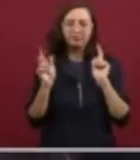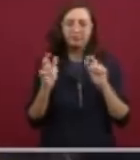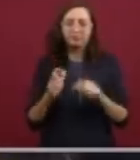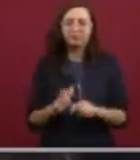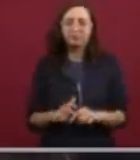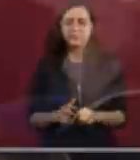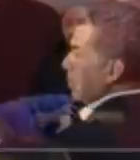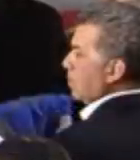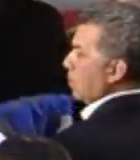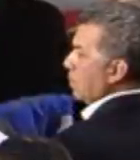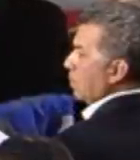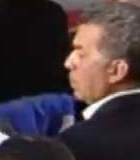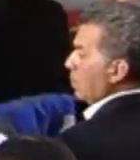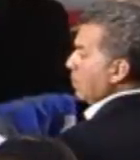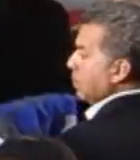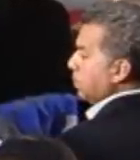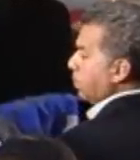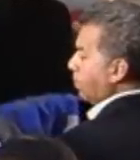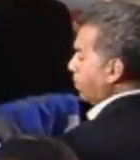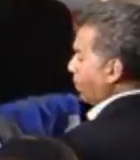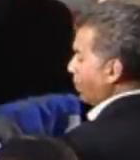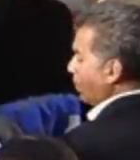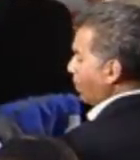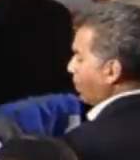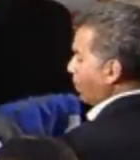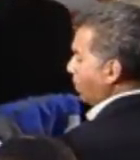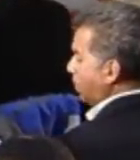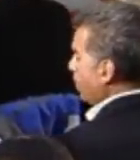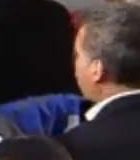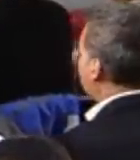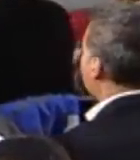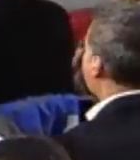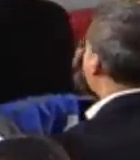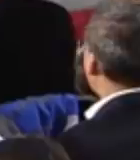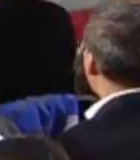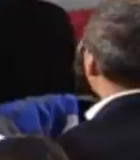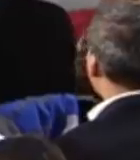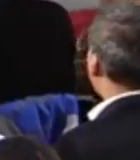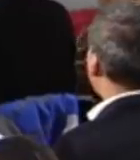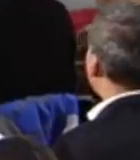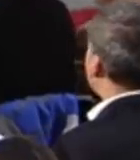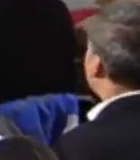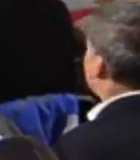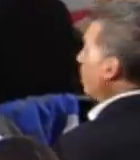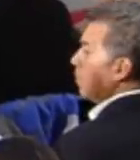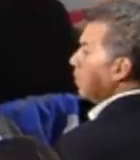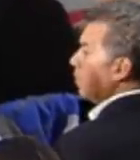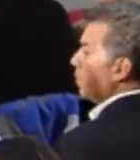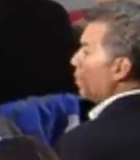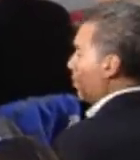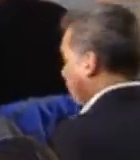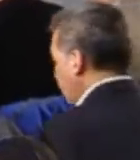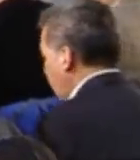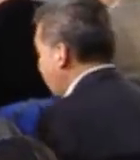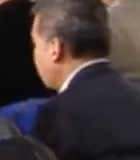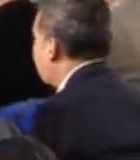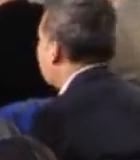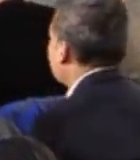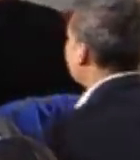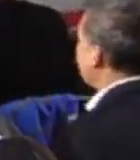palabra a Ricardo. Sí, buenos días, nosotros. Señor presidente. Felipe Fierro, de tiempo.com.mx y Puente Libre